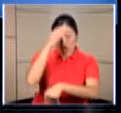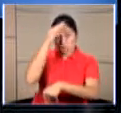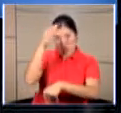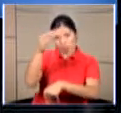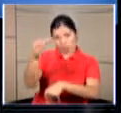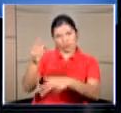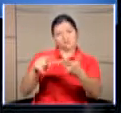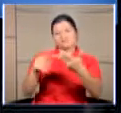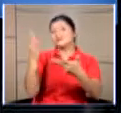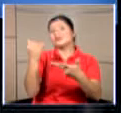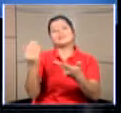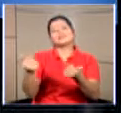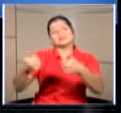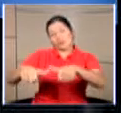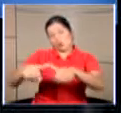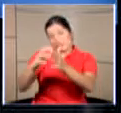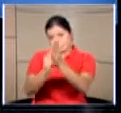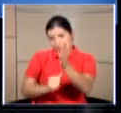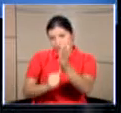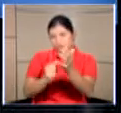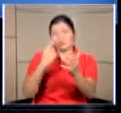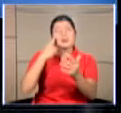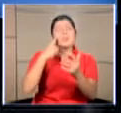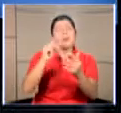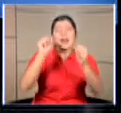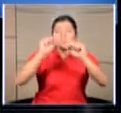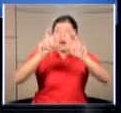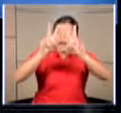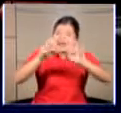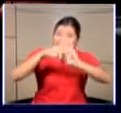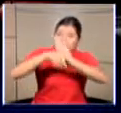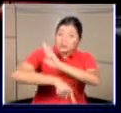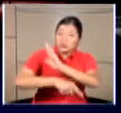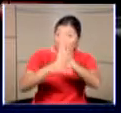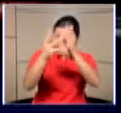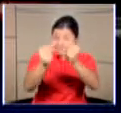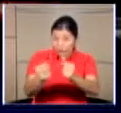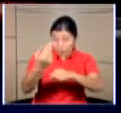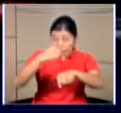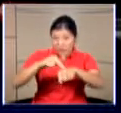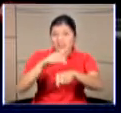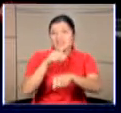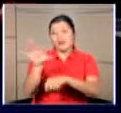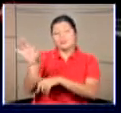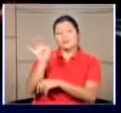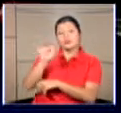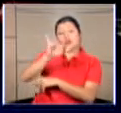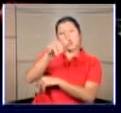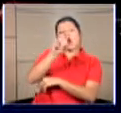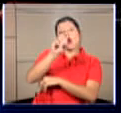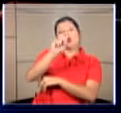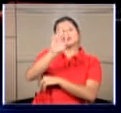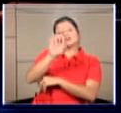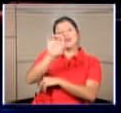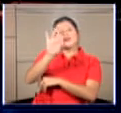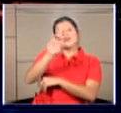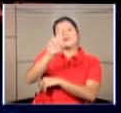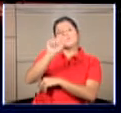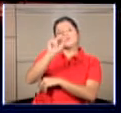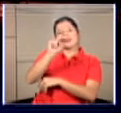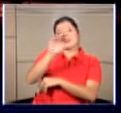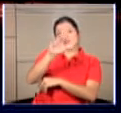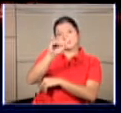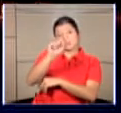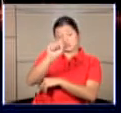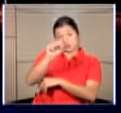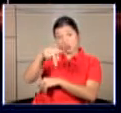Cultura. Así es que para analizar a fondo el tema del presupuesto nacional hemos invitado hoy a don José Francisco Pacheco, viceministro de Egresos del Ministerio de Hacienda, con